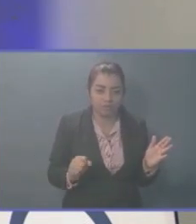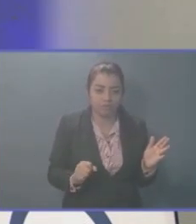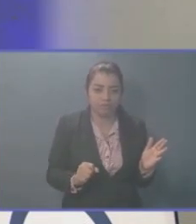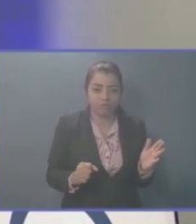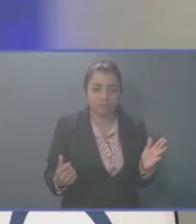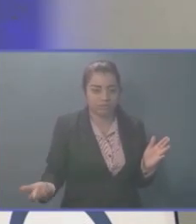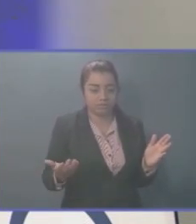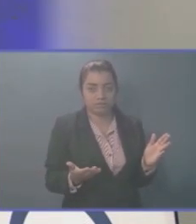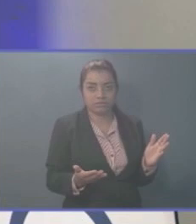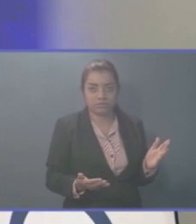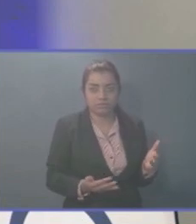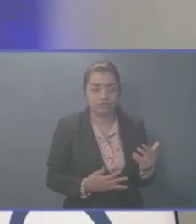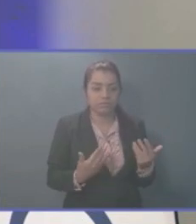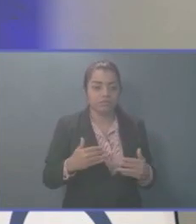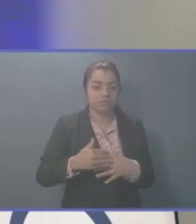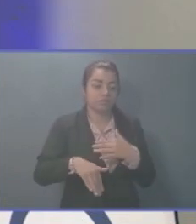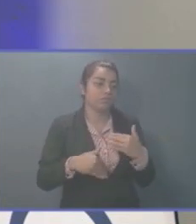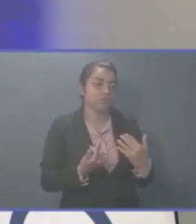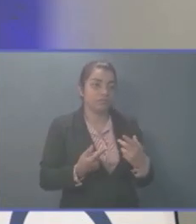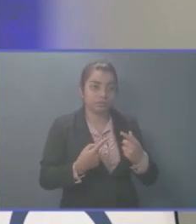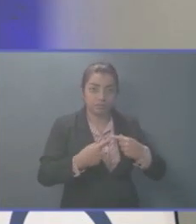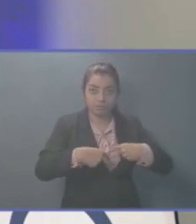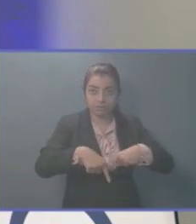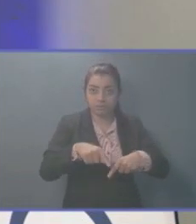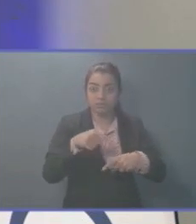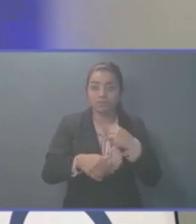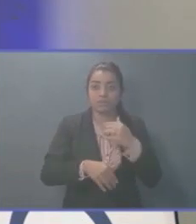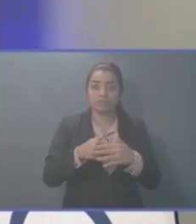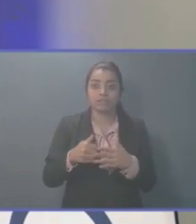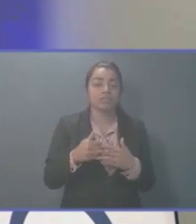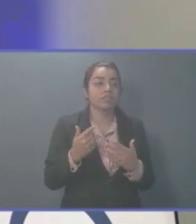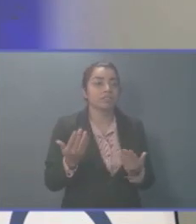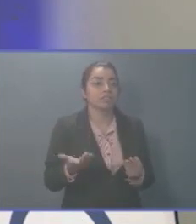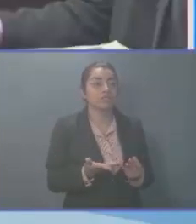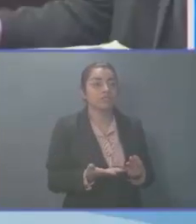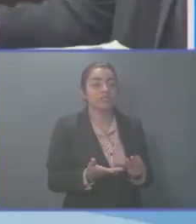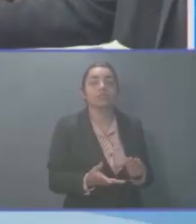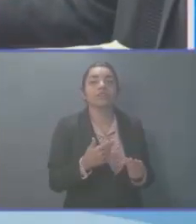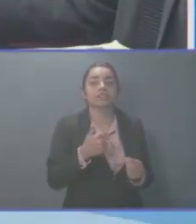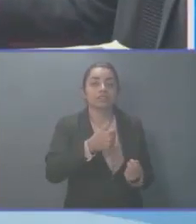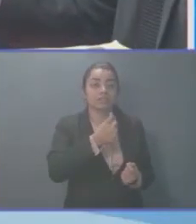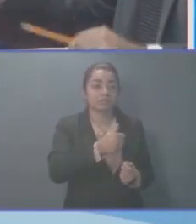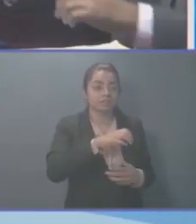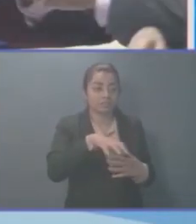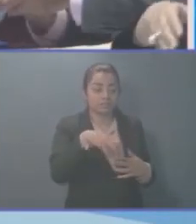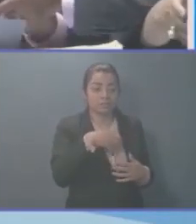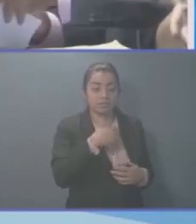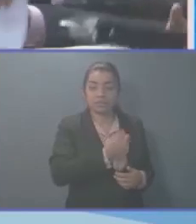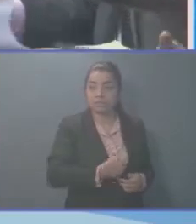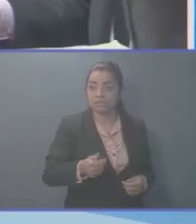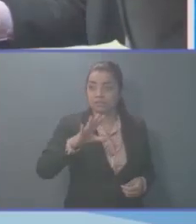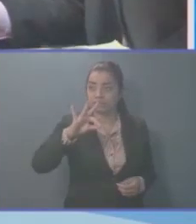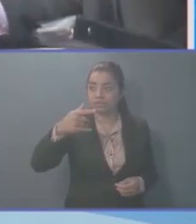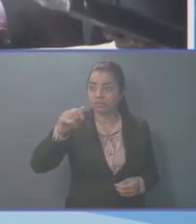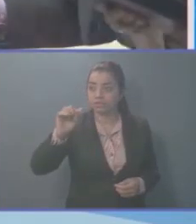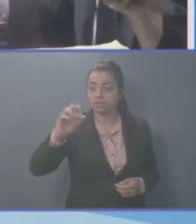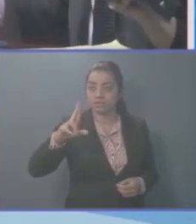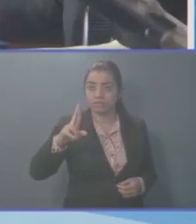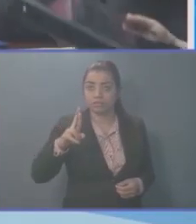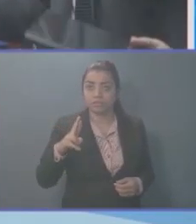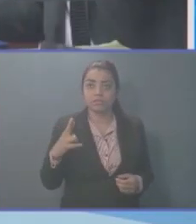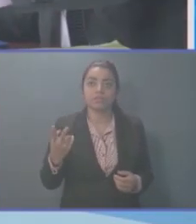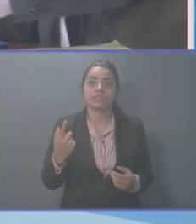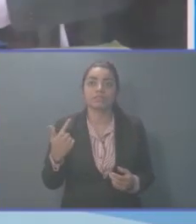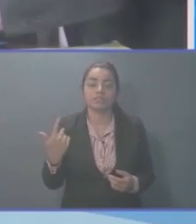para seguir construyendo, digamos, una instalación que sea propia de la Fiscalía. Ya lo decía, hemos apostado